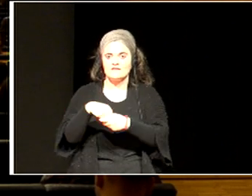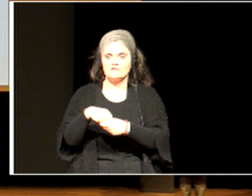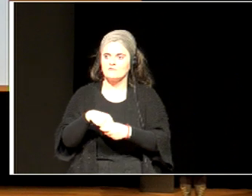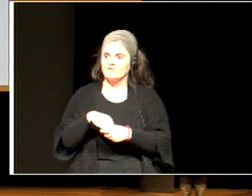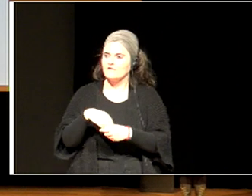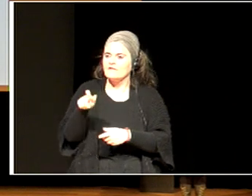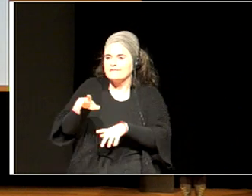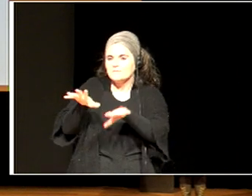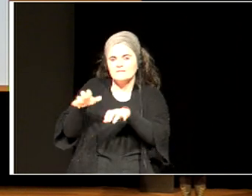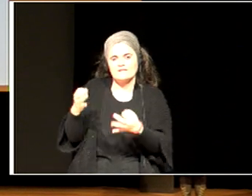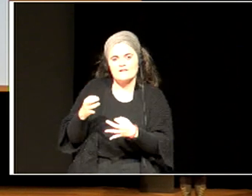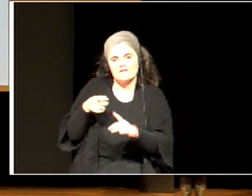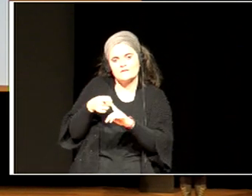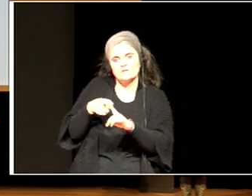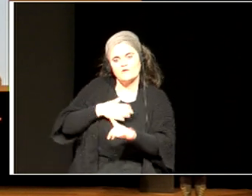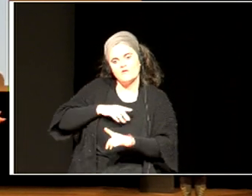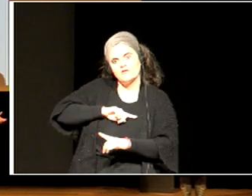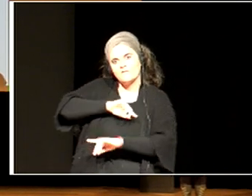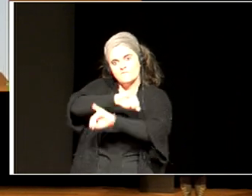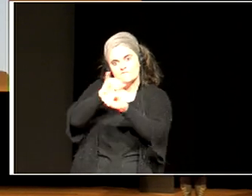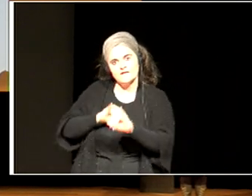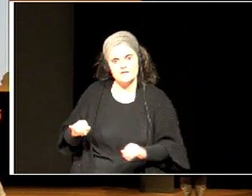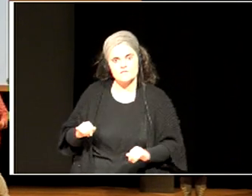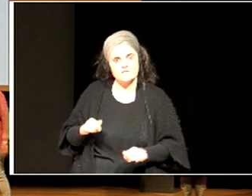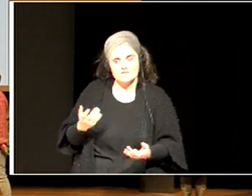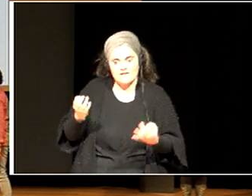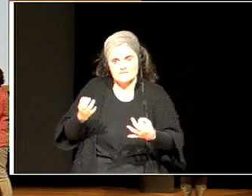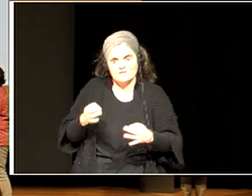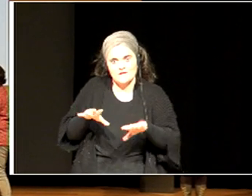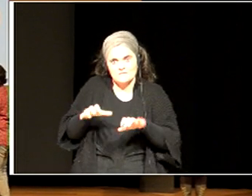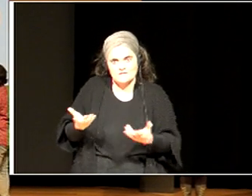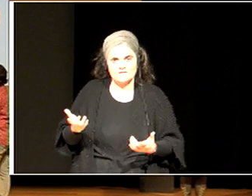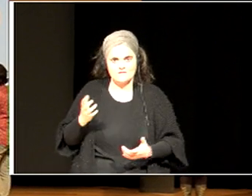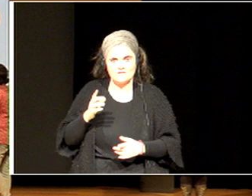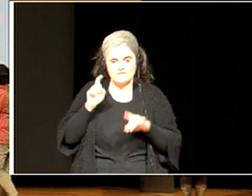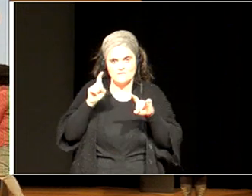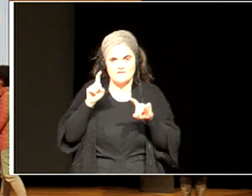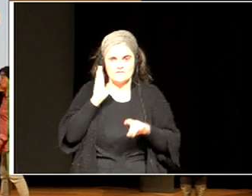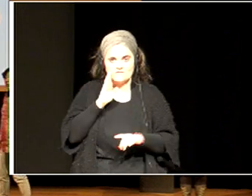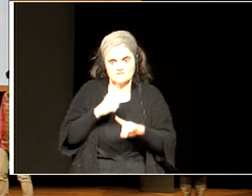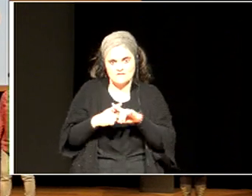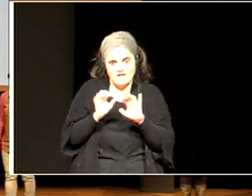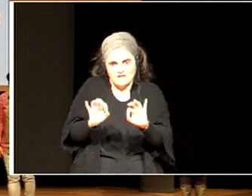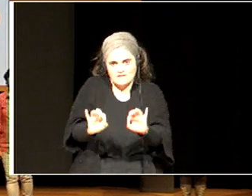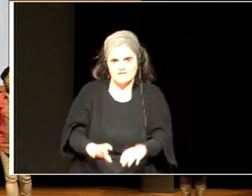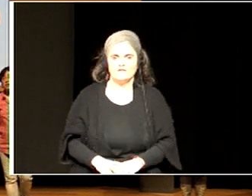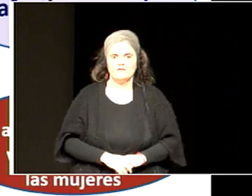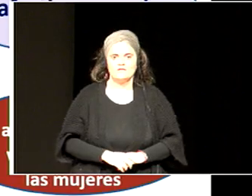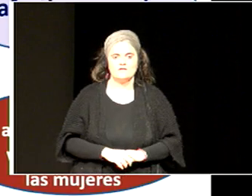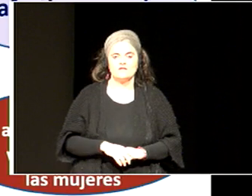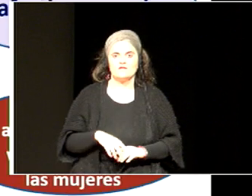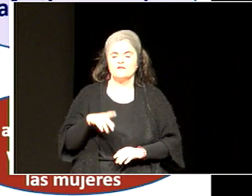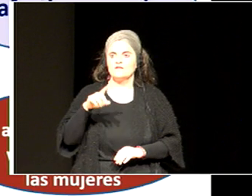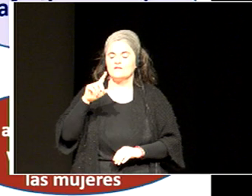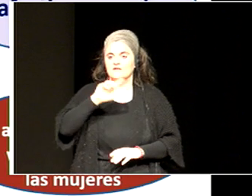que es lo único que es la relación afectivo sexual aprender a ser feliz en igualdad y por último la prevención y la actuación